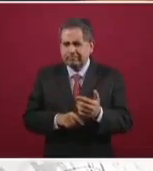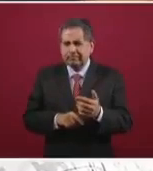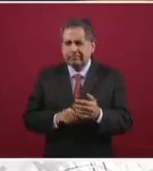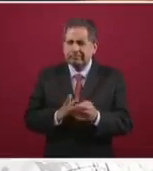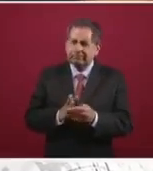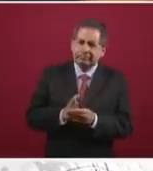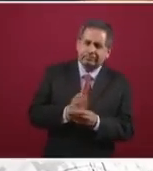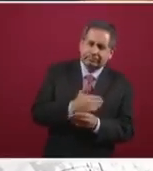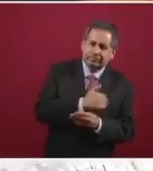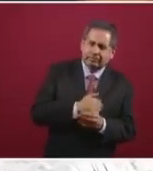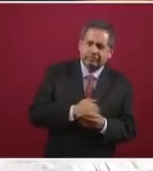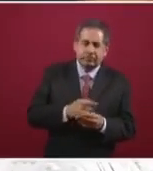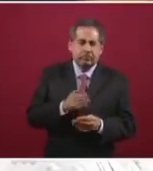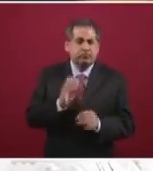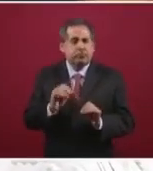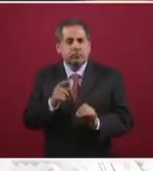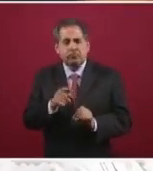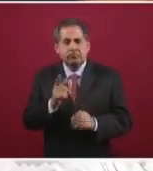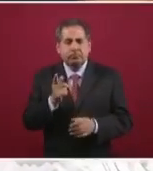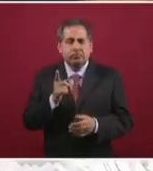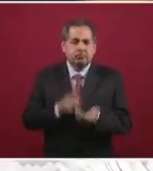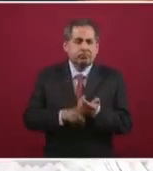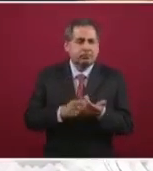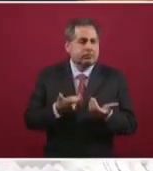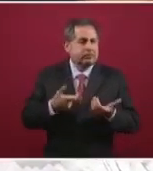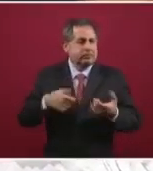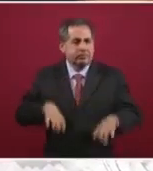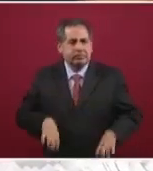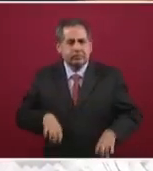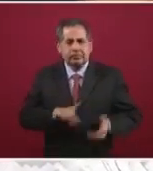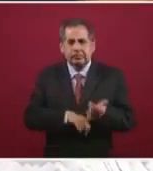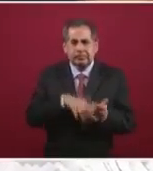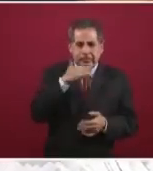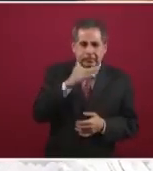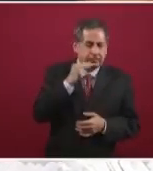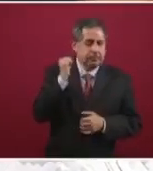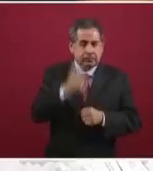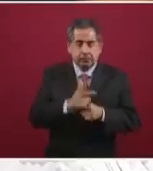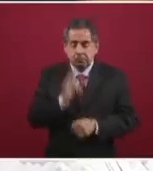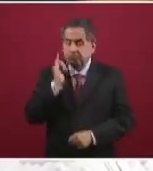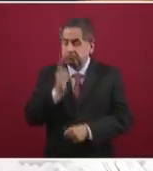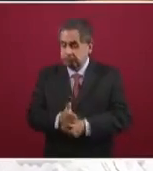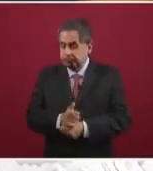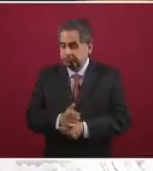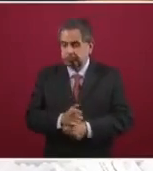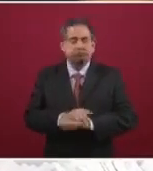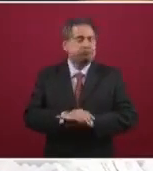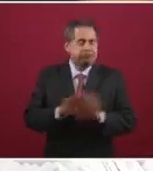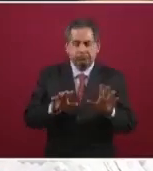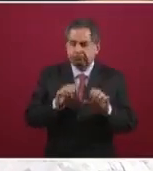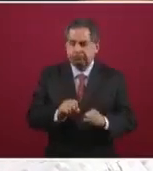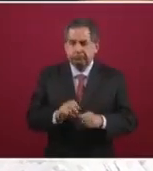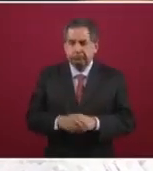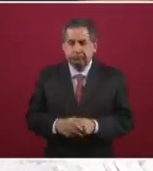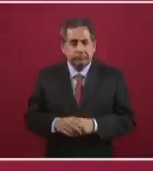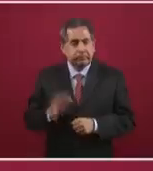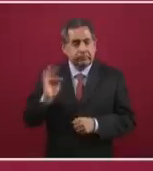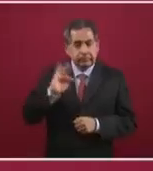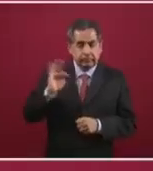tomando recursos que no sean de procedencia lícita. En esos casos, si no tenemos aún